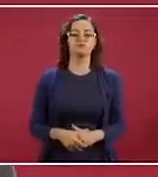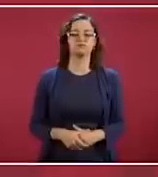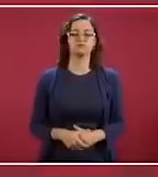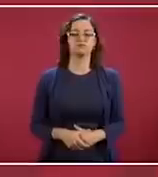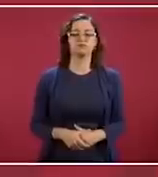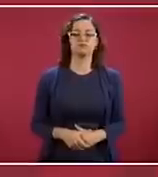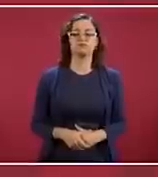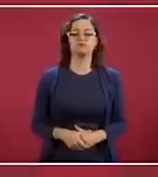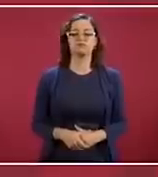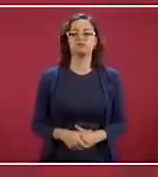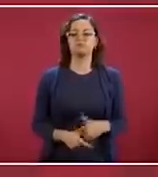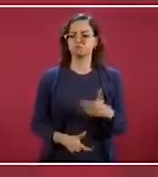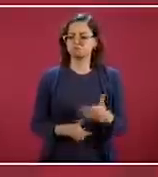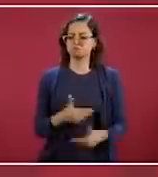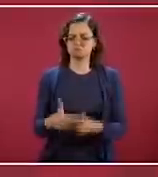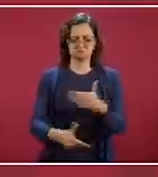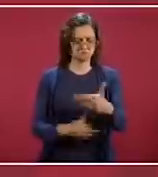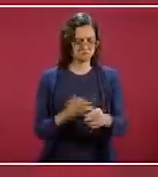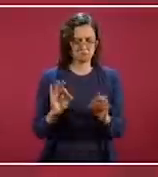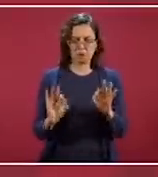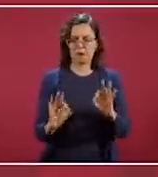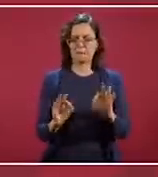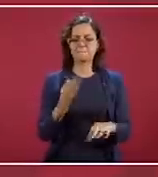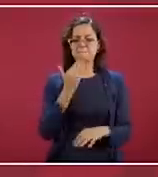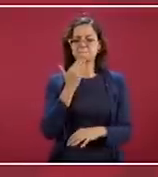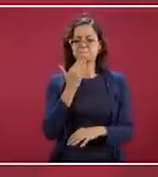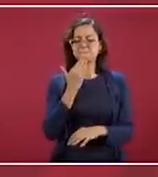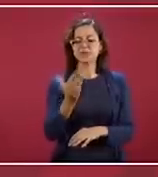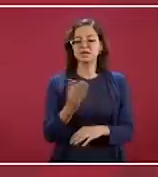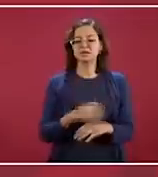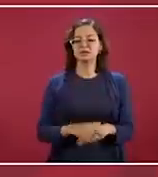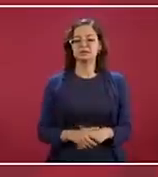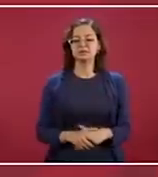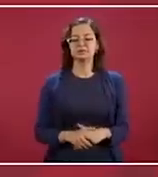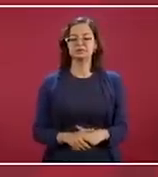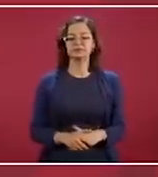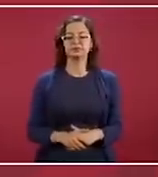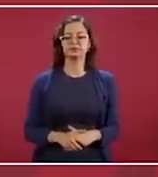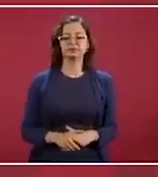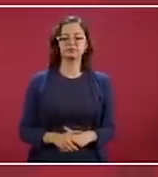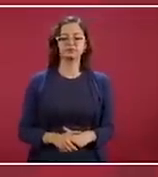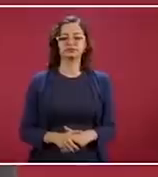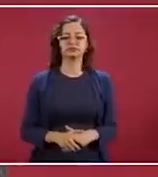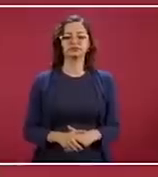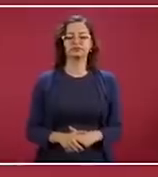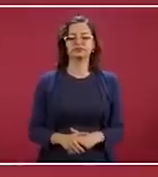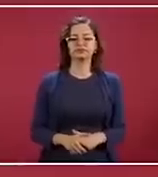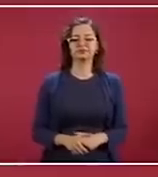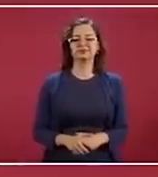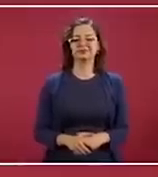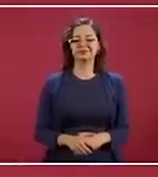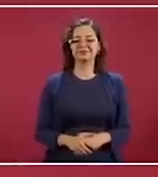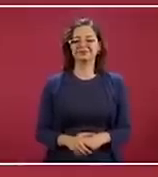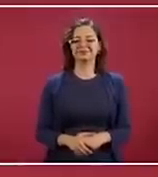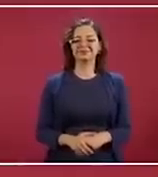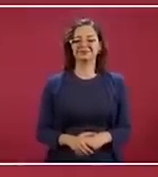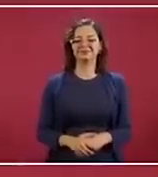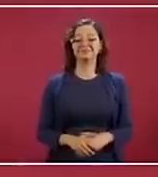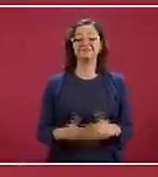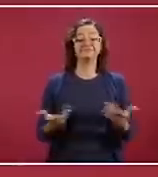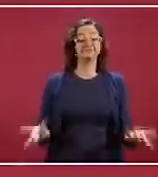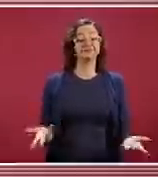de que vamos bien. Además, tenemos, es así, la institución